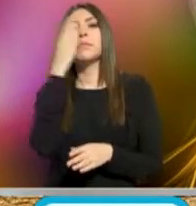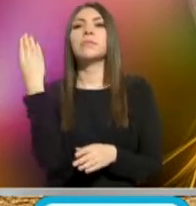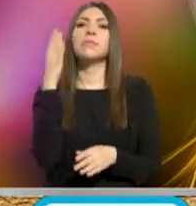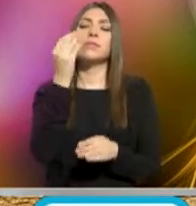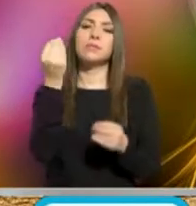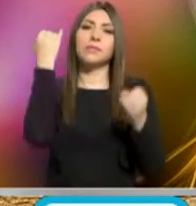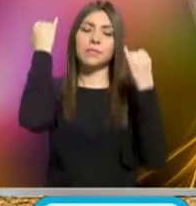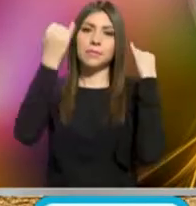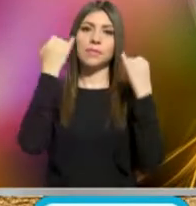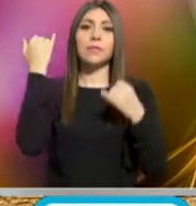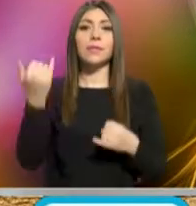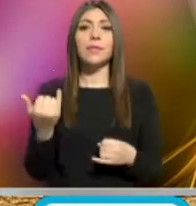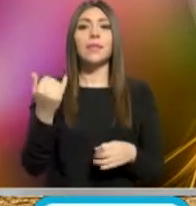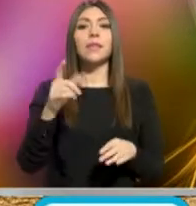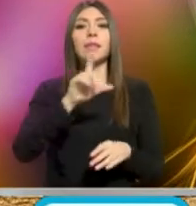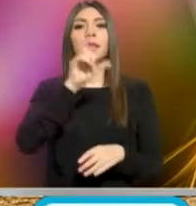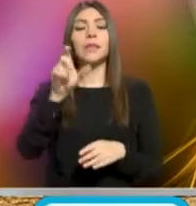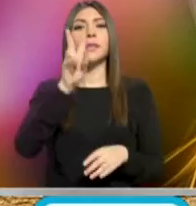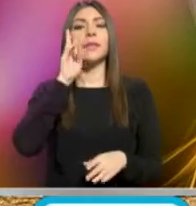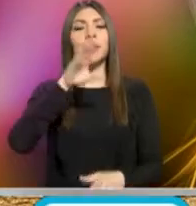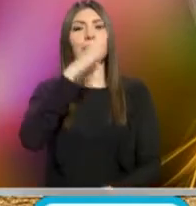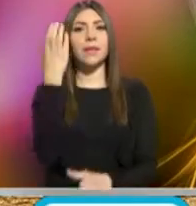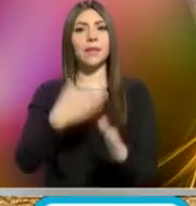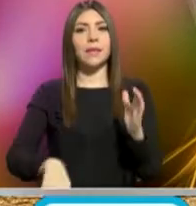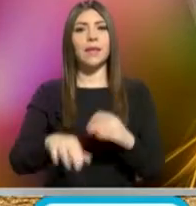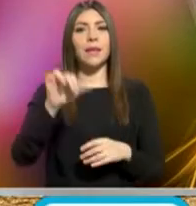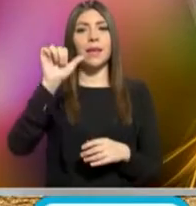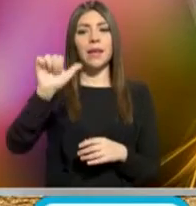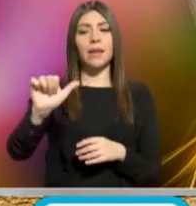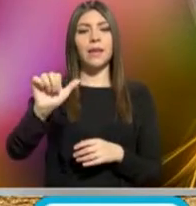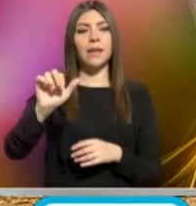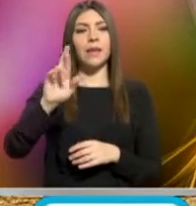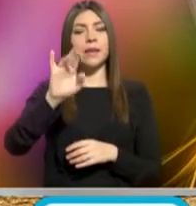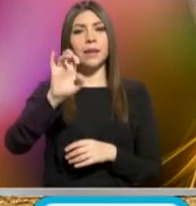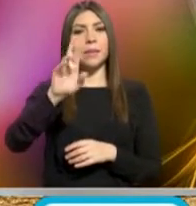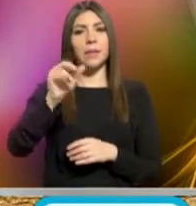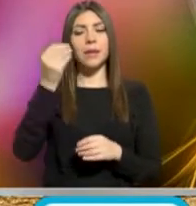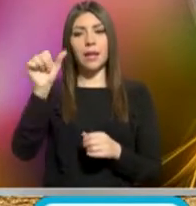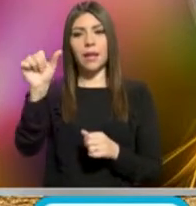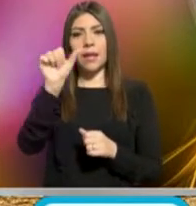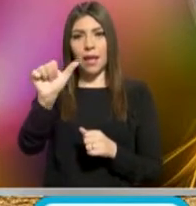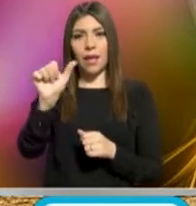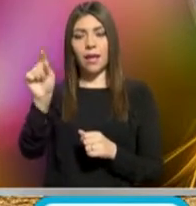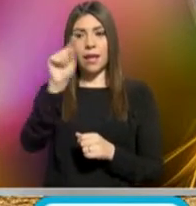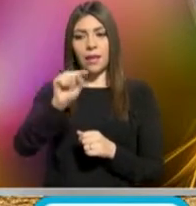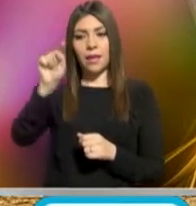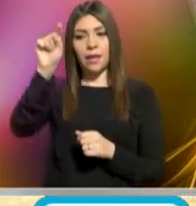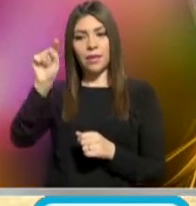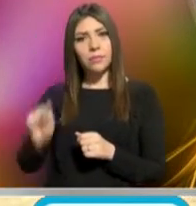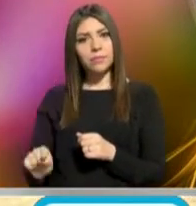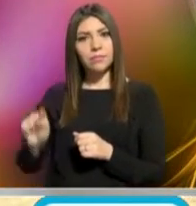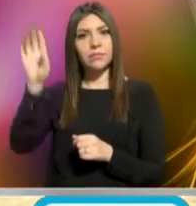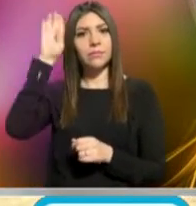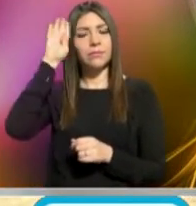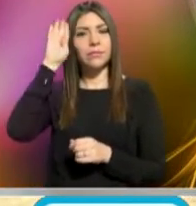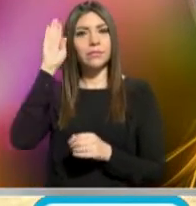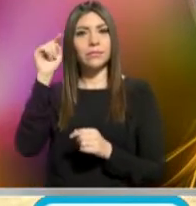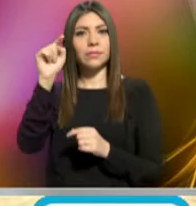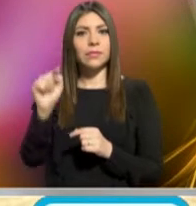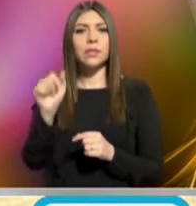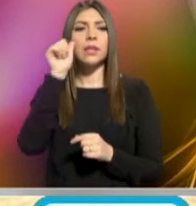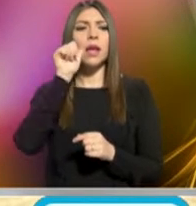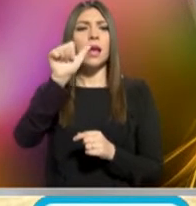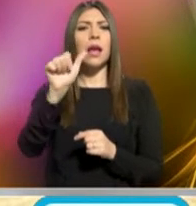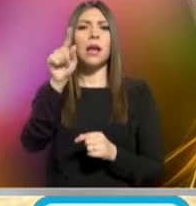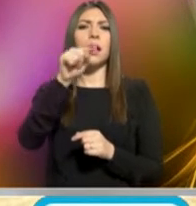gran creatividad. Fíjate Sí. cómo finaliza la A de Rivera muy hacia abajo, para hacer una A, pues normalmente es un poco más